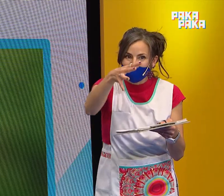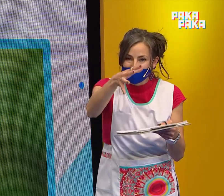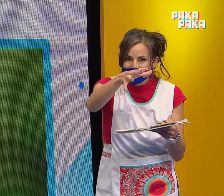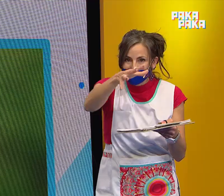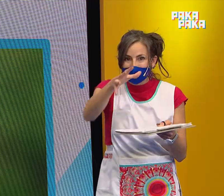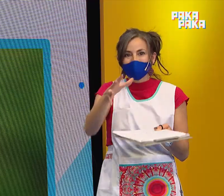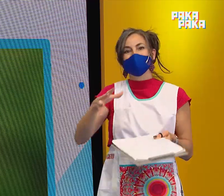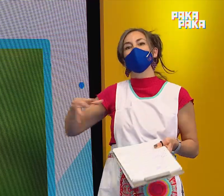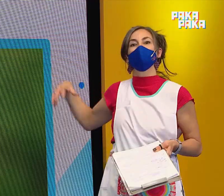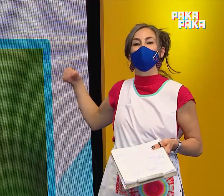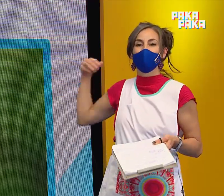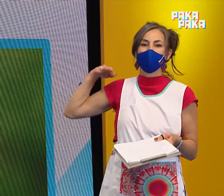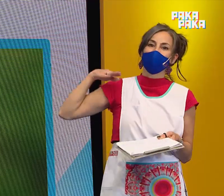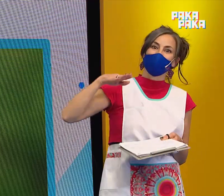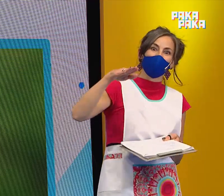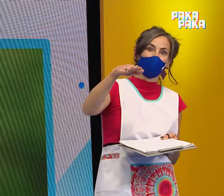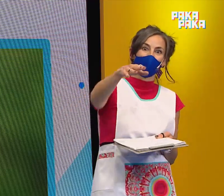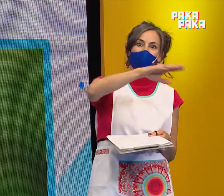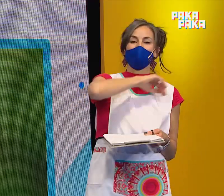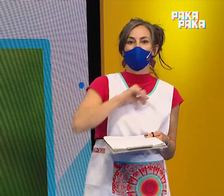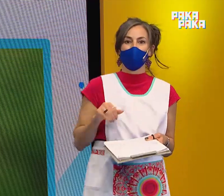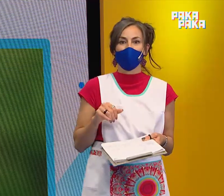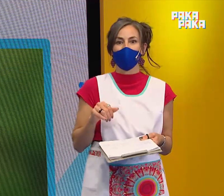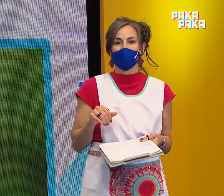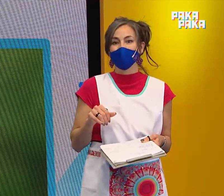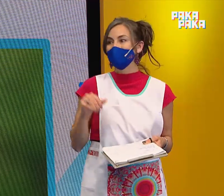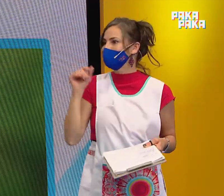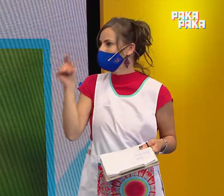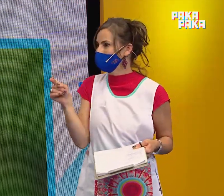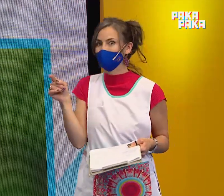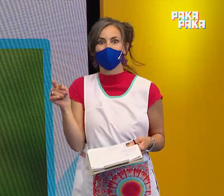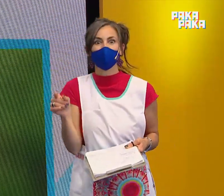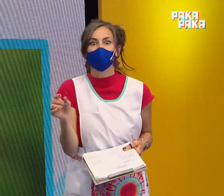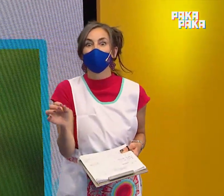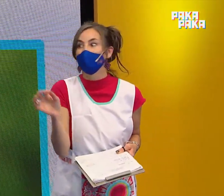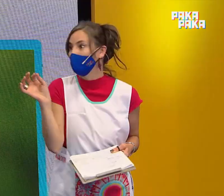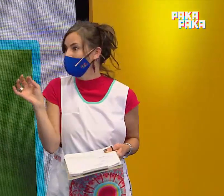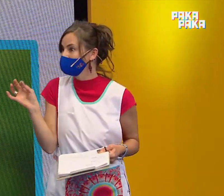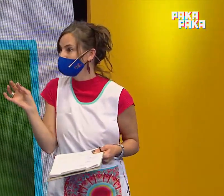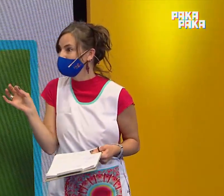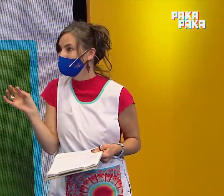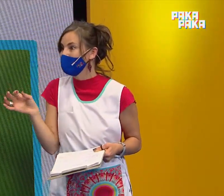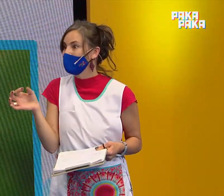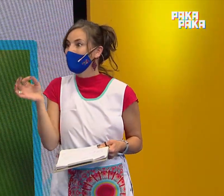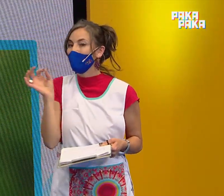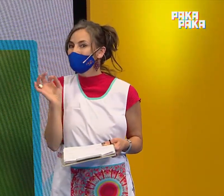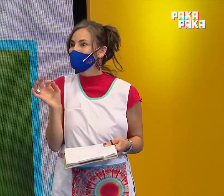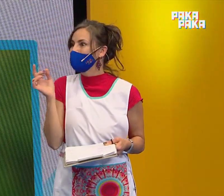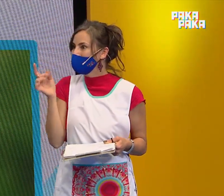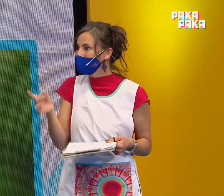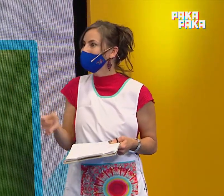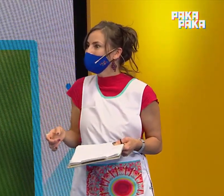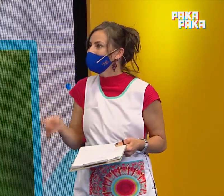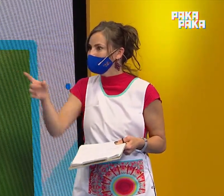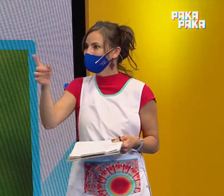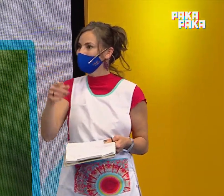hacen que el aire pase más fluido y que los pájaros puedan volar. Y también dio un dato sobre los huesos, ¿no? Sí. Huesos.